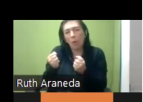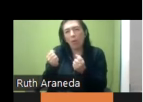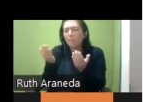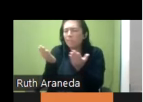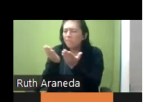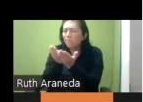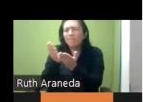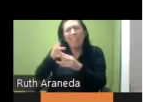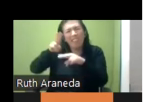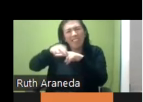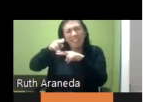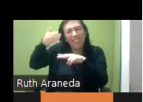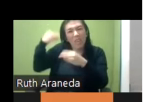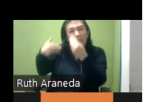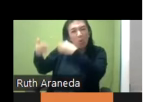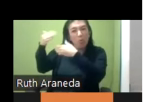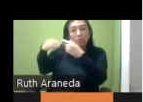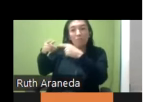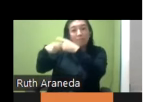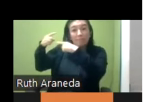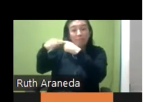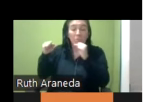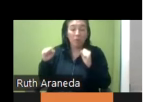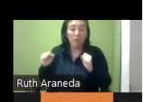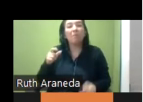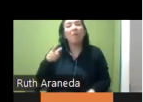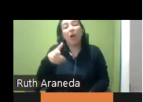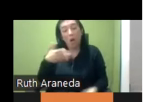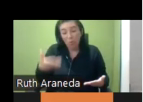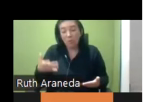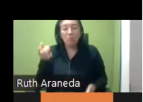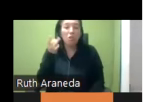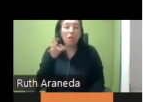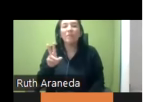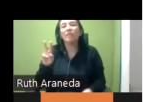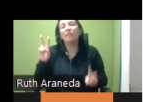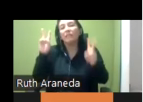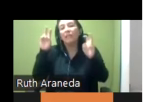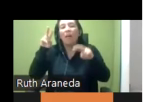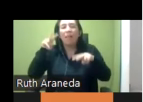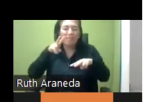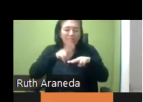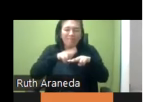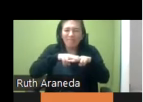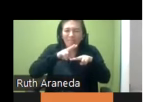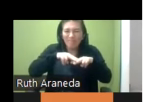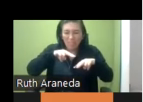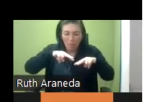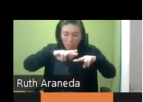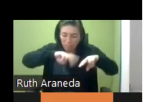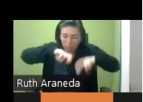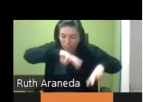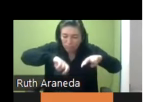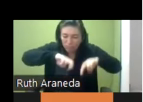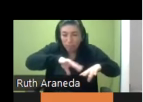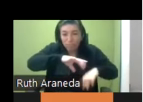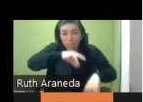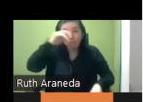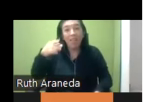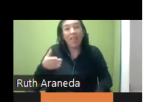pasados. Yo básicamente voy a hablar acá de la arqueología prehistórica, es decir,